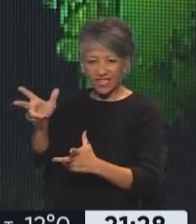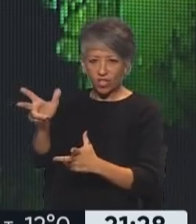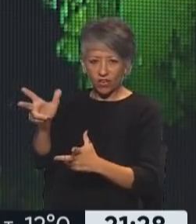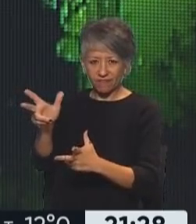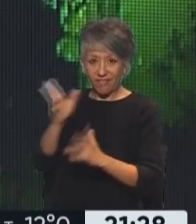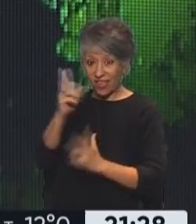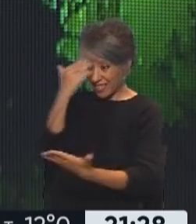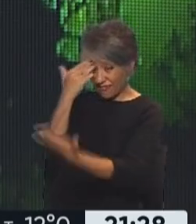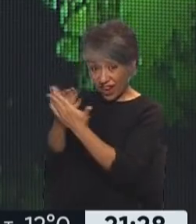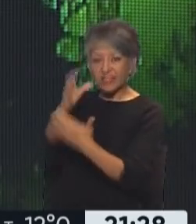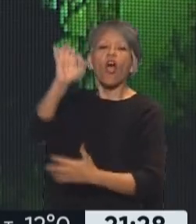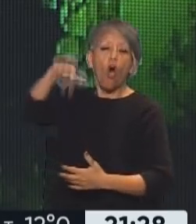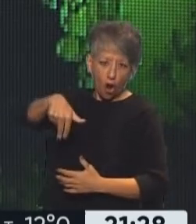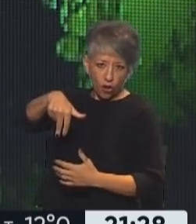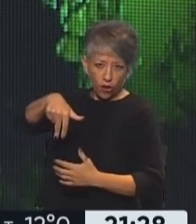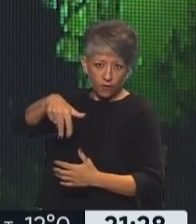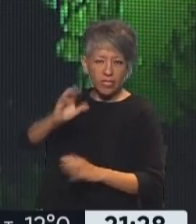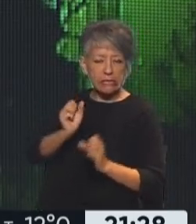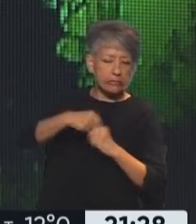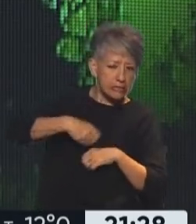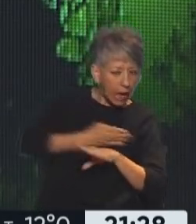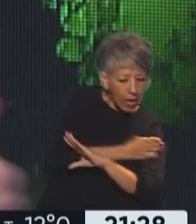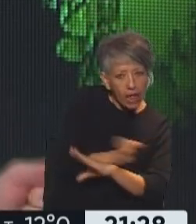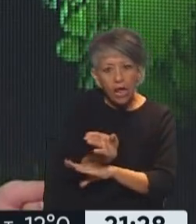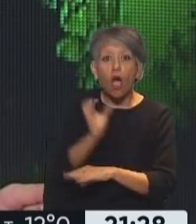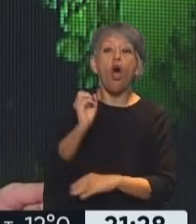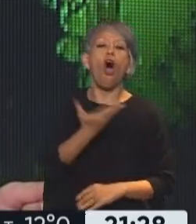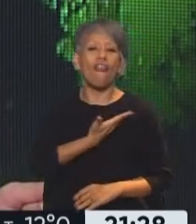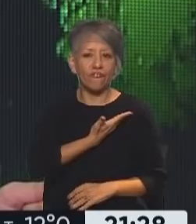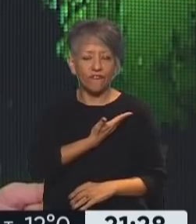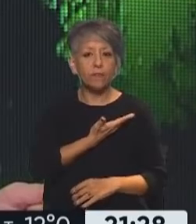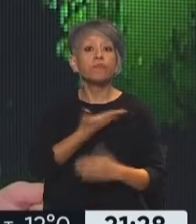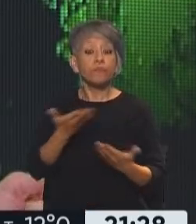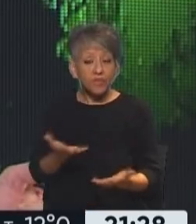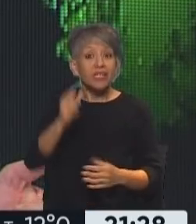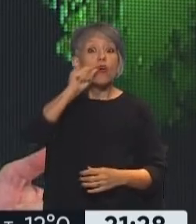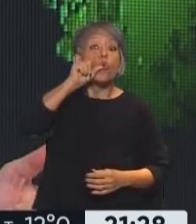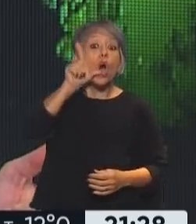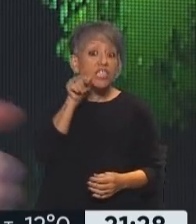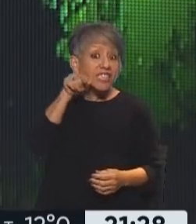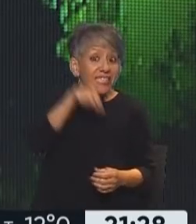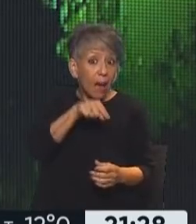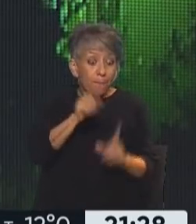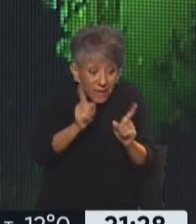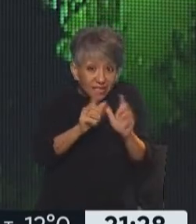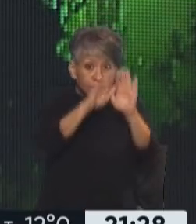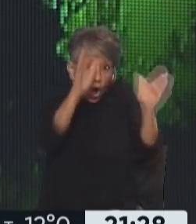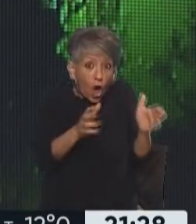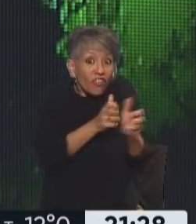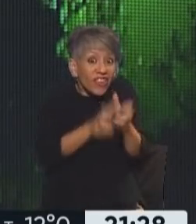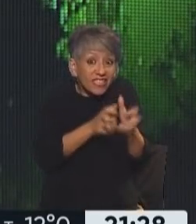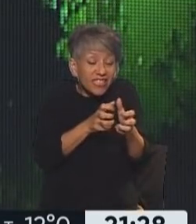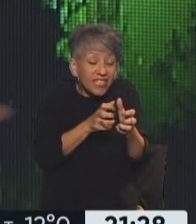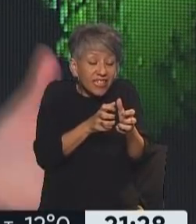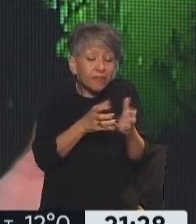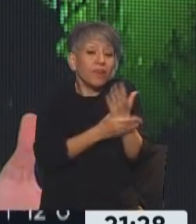Claro. Entonces, este off que trasciende por WhatsApp, que sale del Ministerio de Desarrollo Productivo y que evidentemente Matías Culfas también